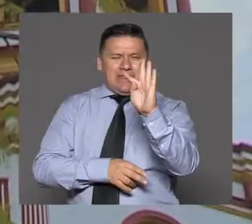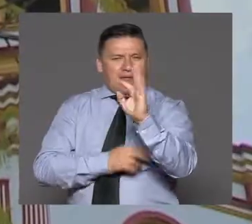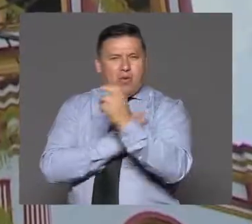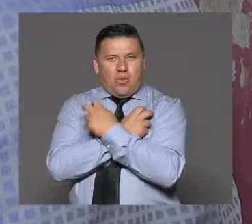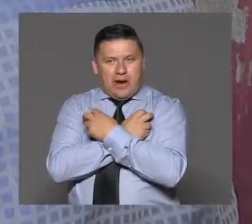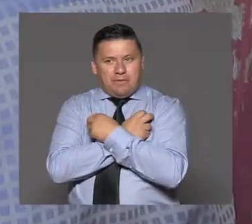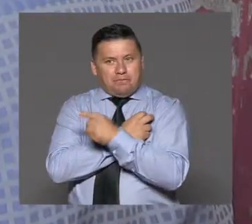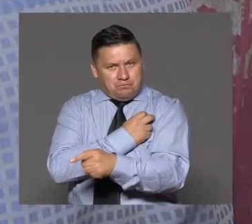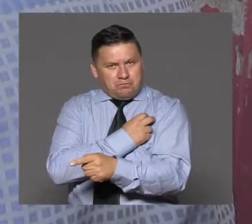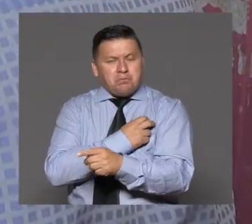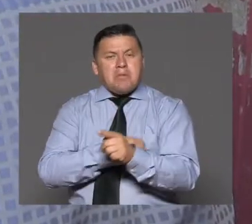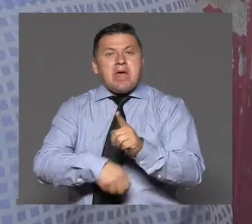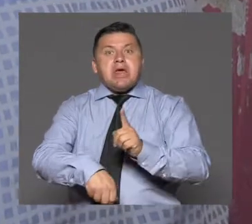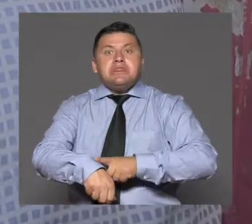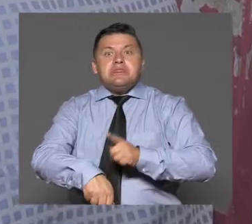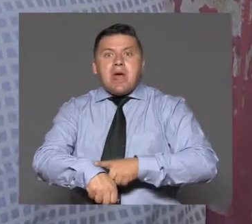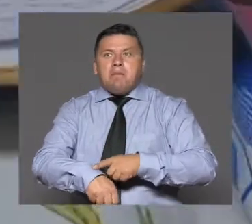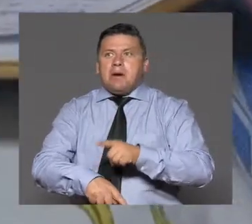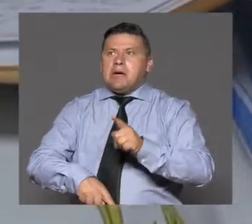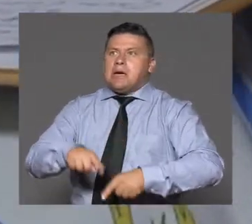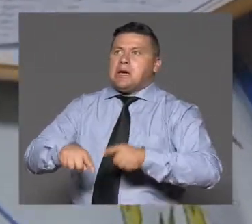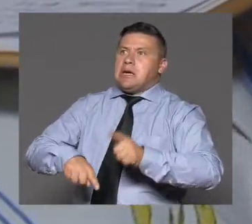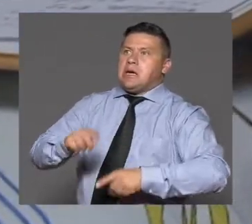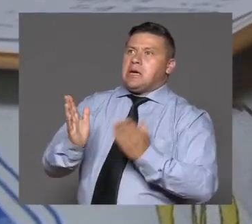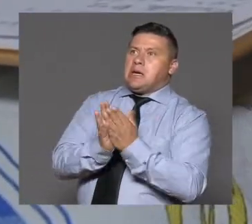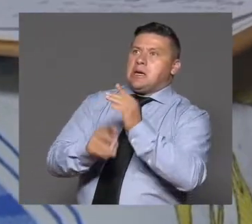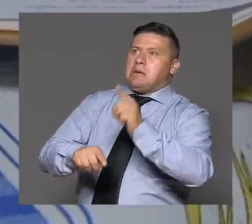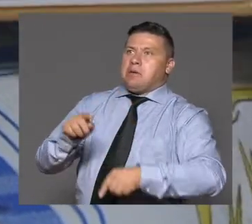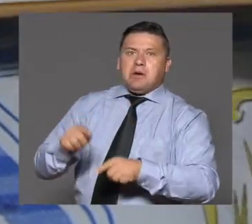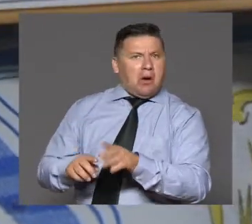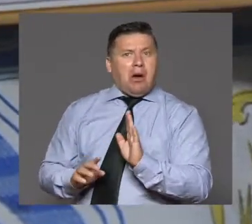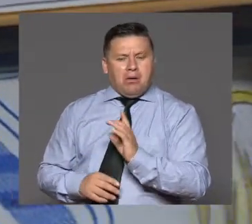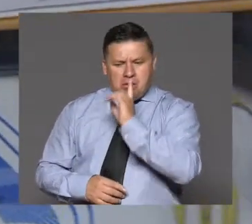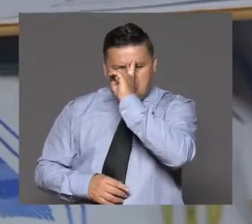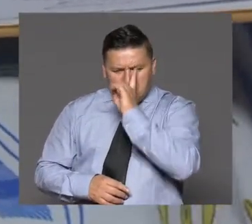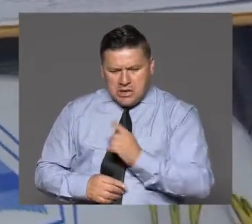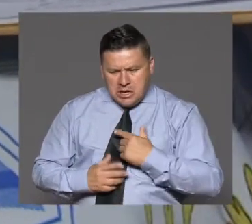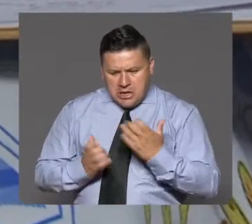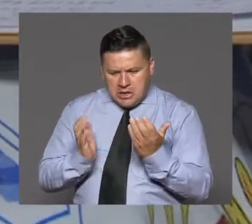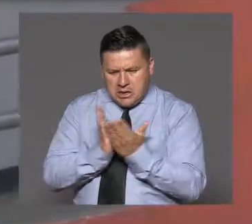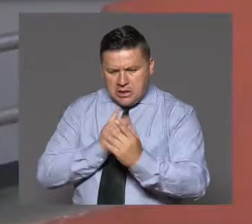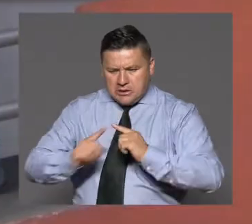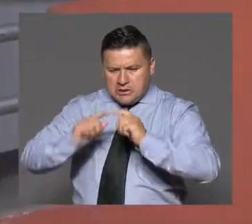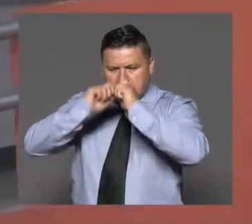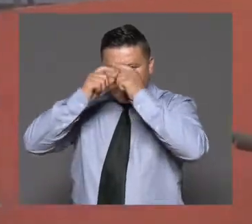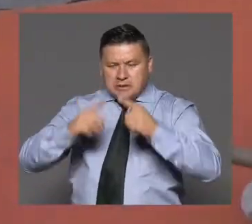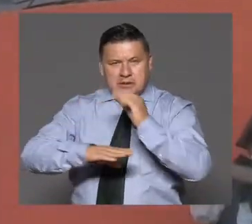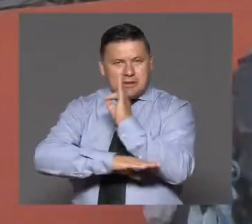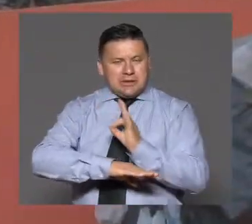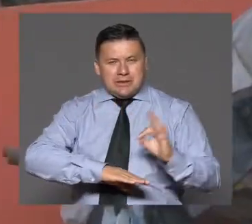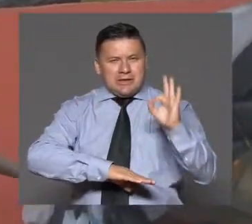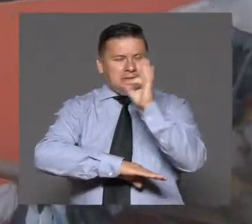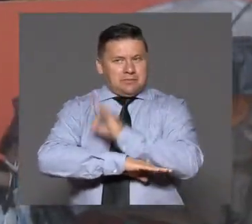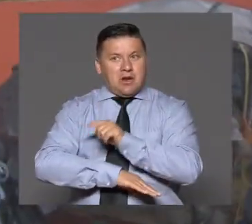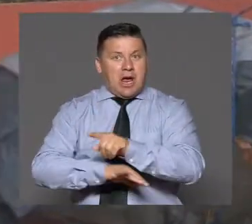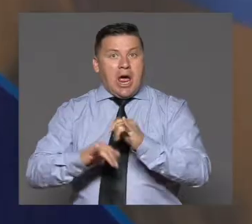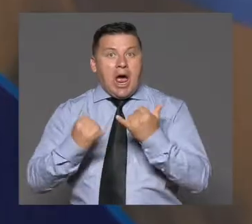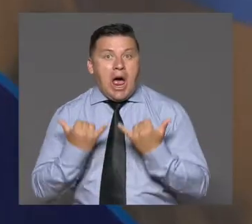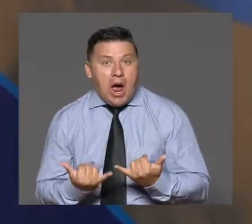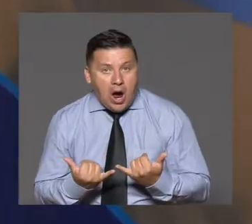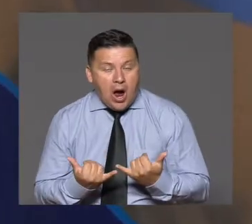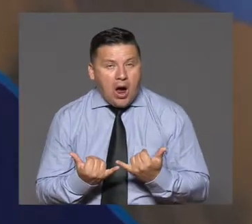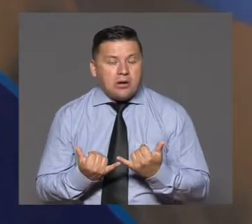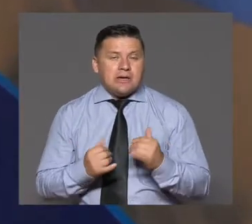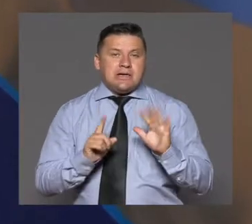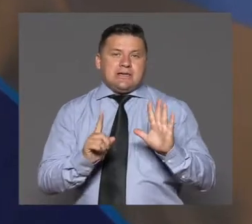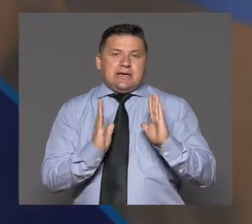El tiempo no es impedimento para Luis Almedo Torres, quien decidió estudiar Administración Pública en la ESAP. Actualmente